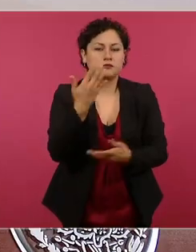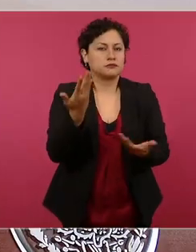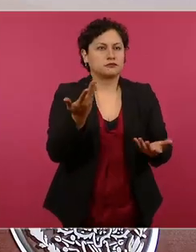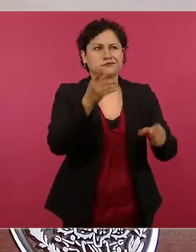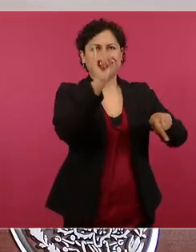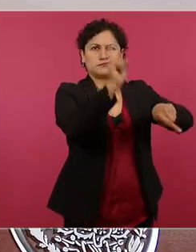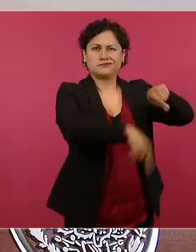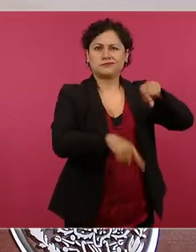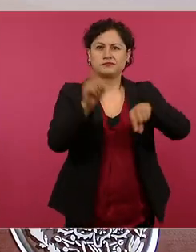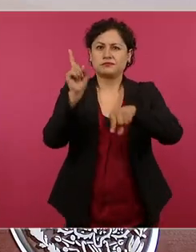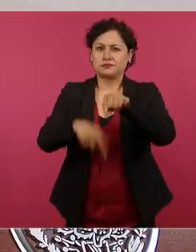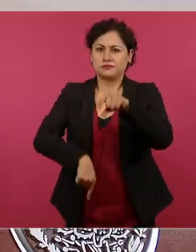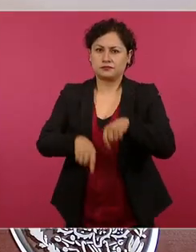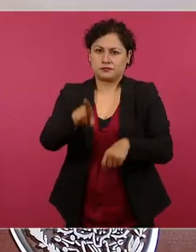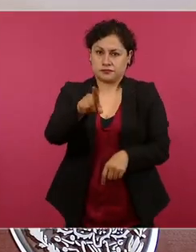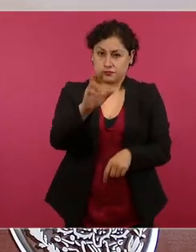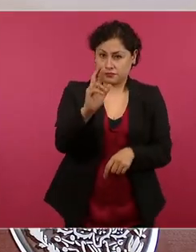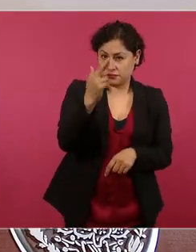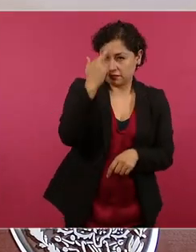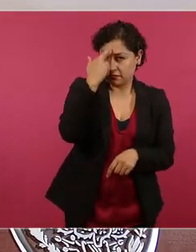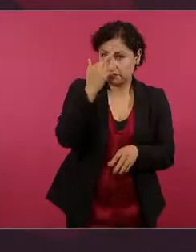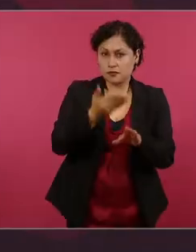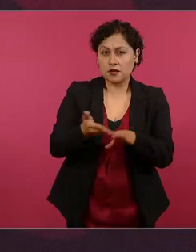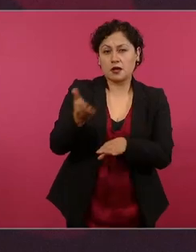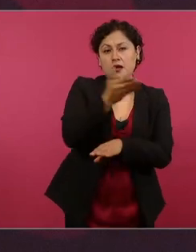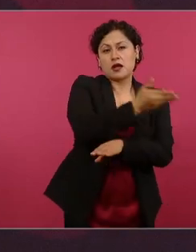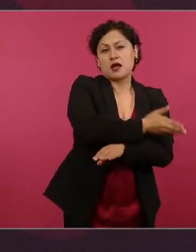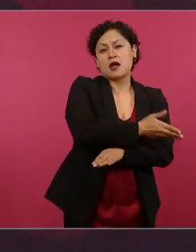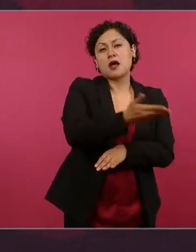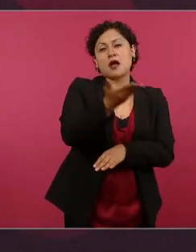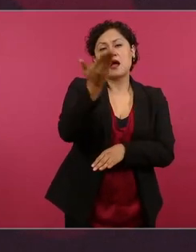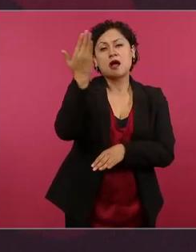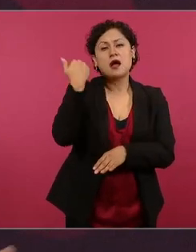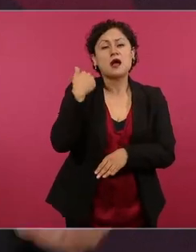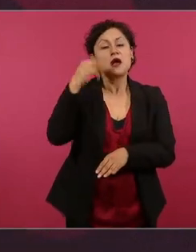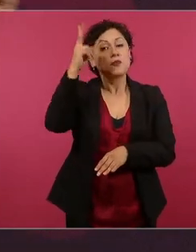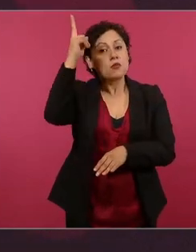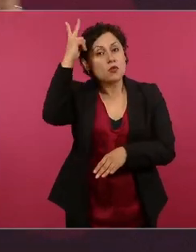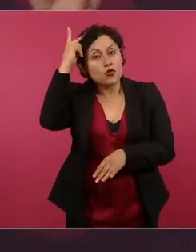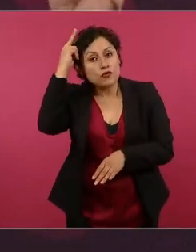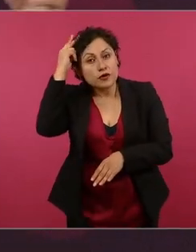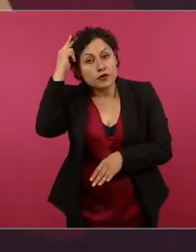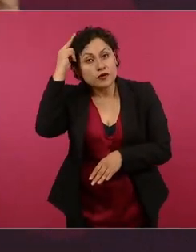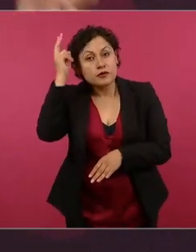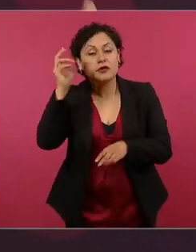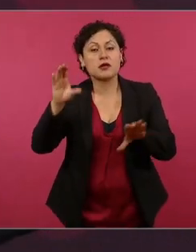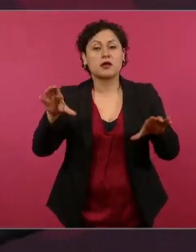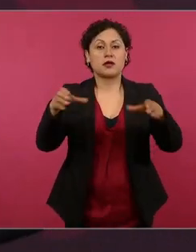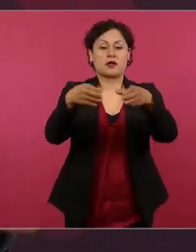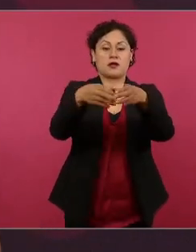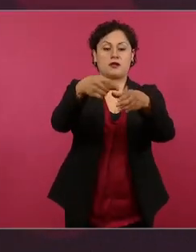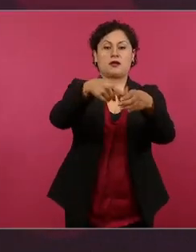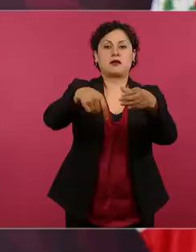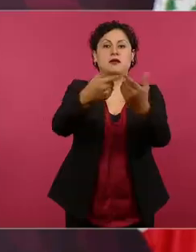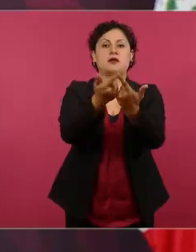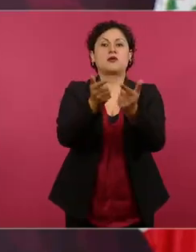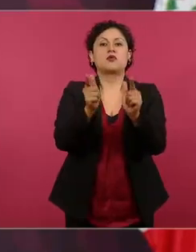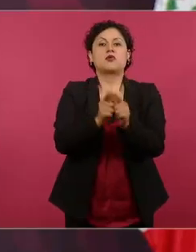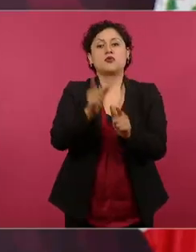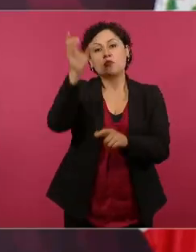Cuando Porfirio Díaz existían los científicos, que eran los alcahuetes del régimen,